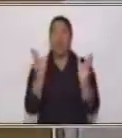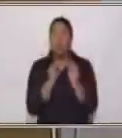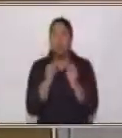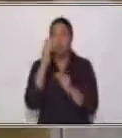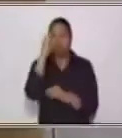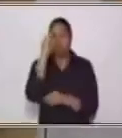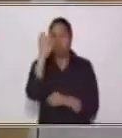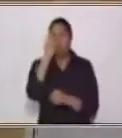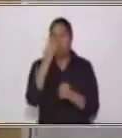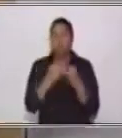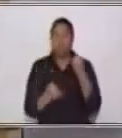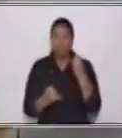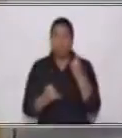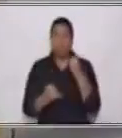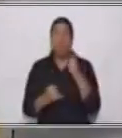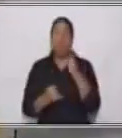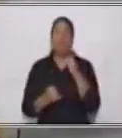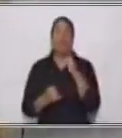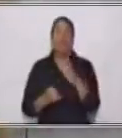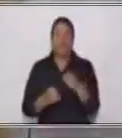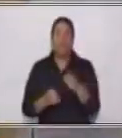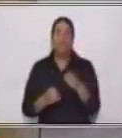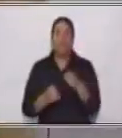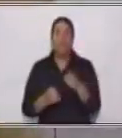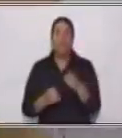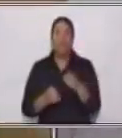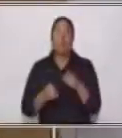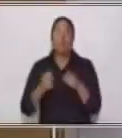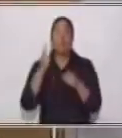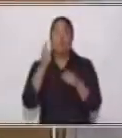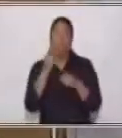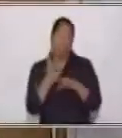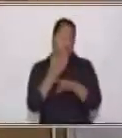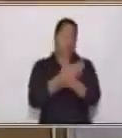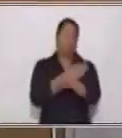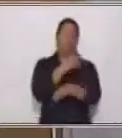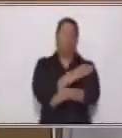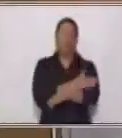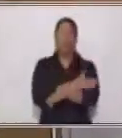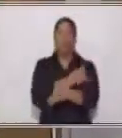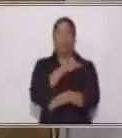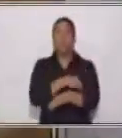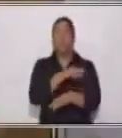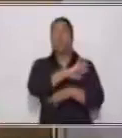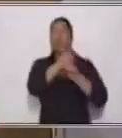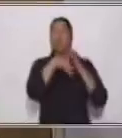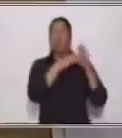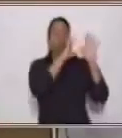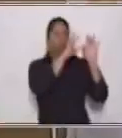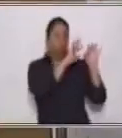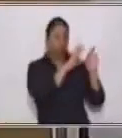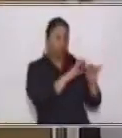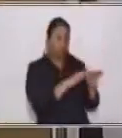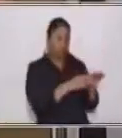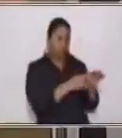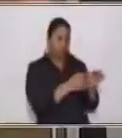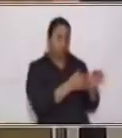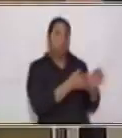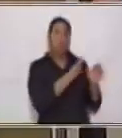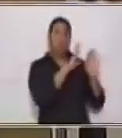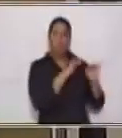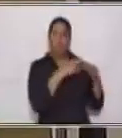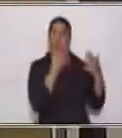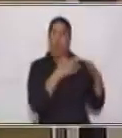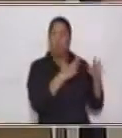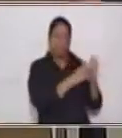a partir de los argumentos que la persona presente en ese discurso. ¿Te acuerdas que trabajamos